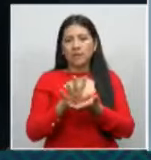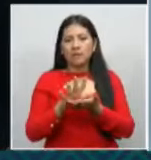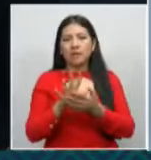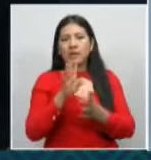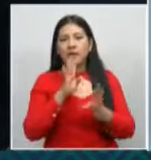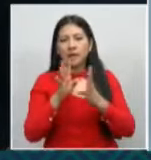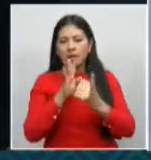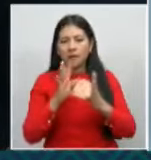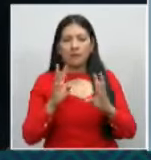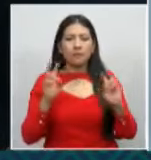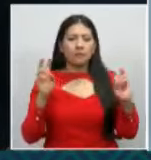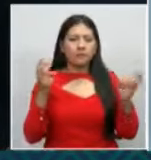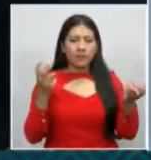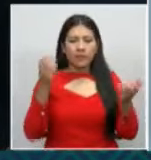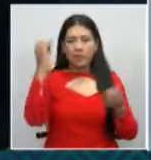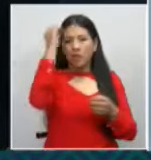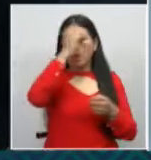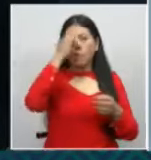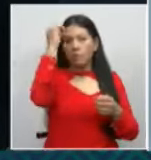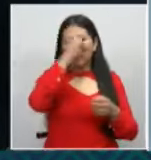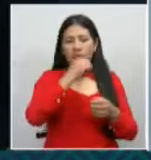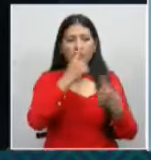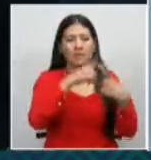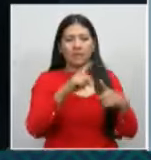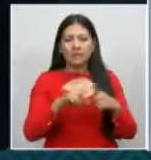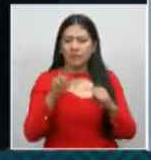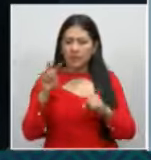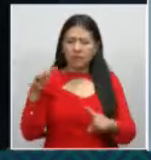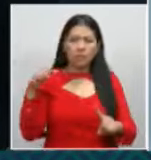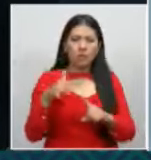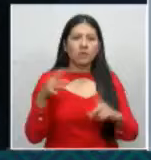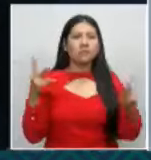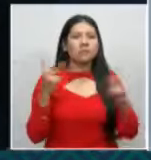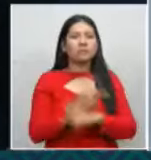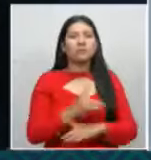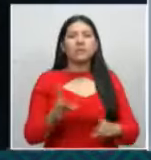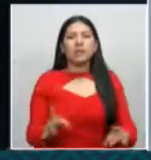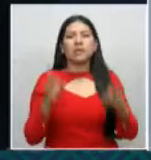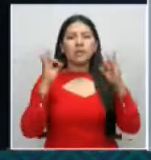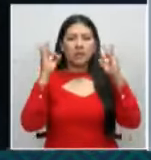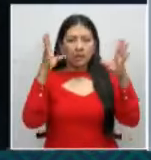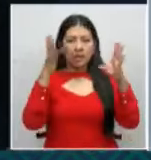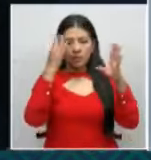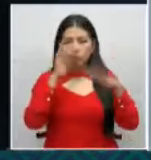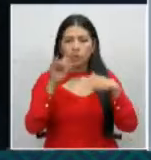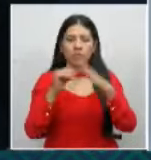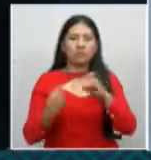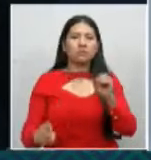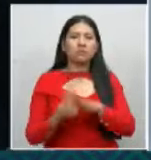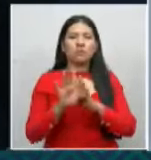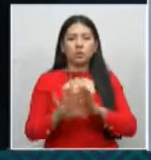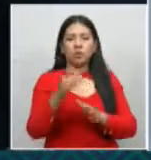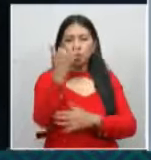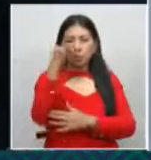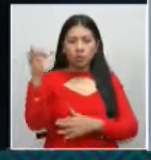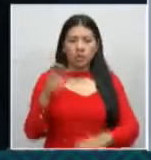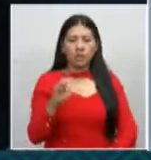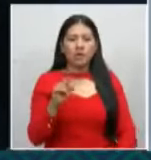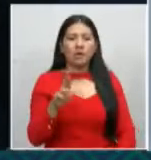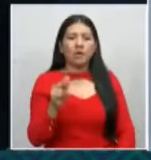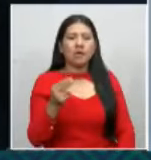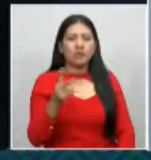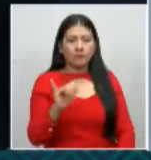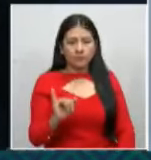de repudio a este nivel de violencia por lo ocurrido en Caranavi, en la